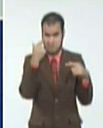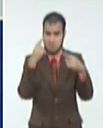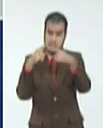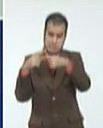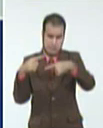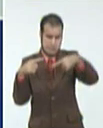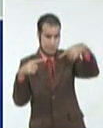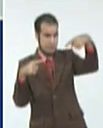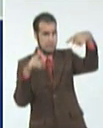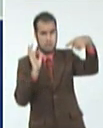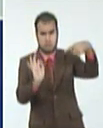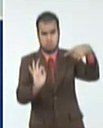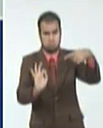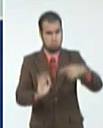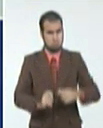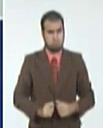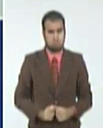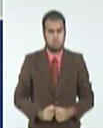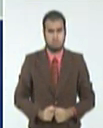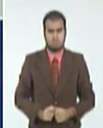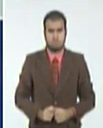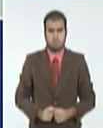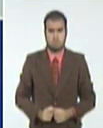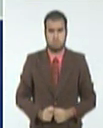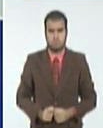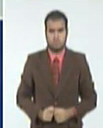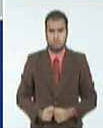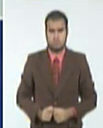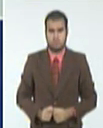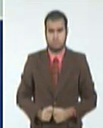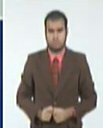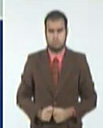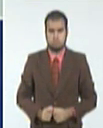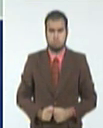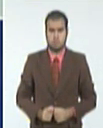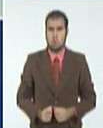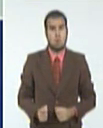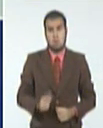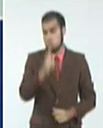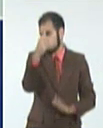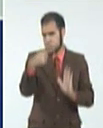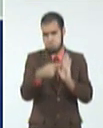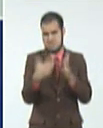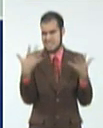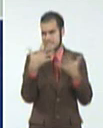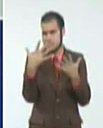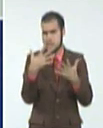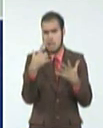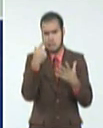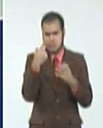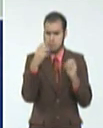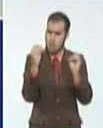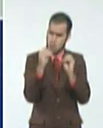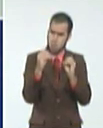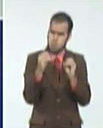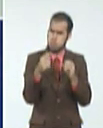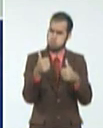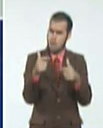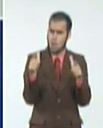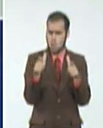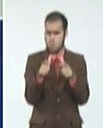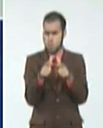elevada, y solo podemos mencionar al territorio del municipio especial Isla de la Juventud,